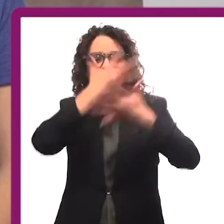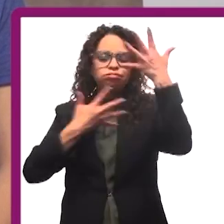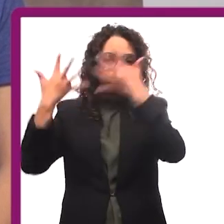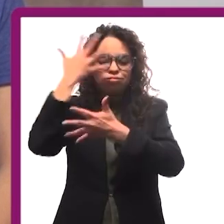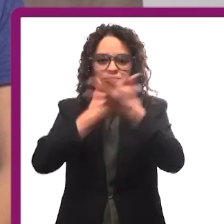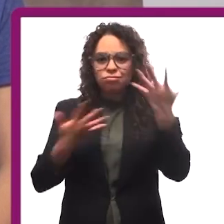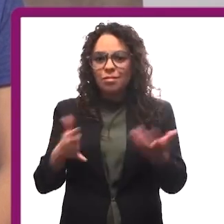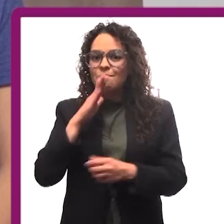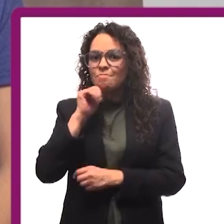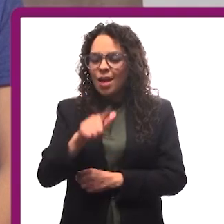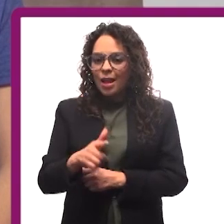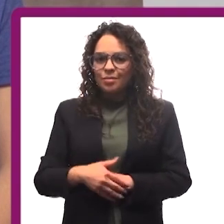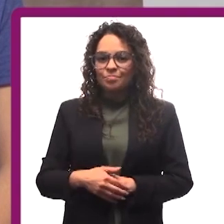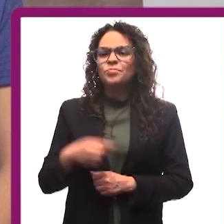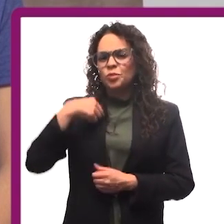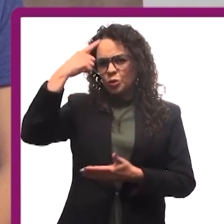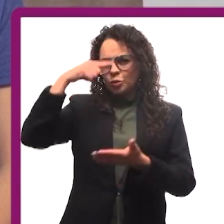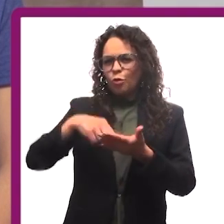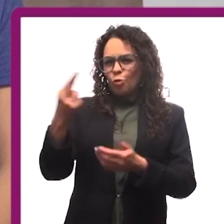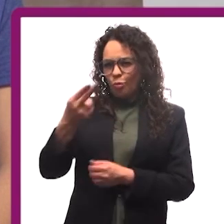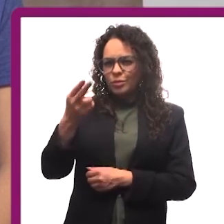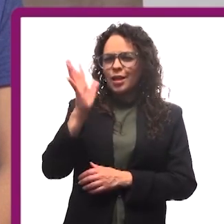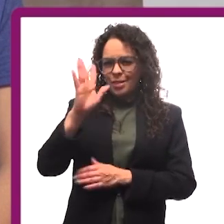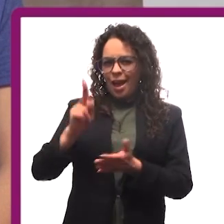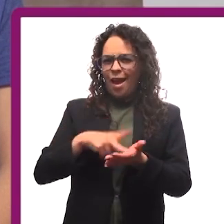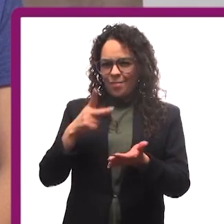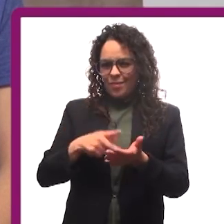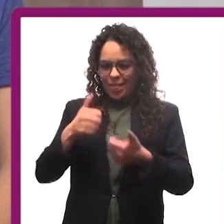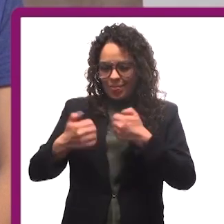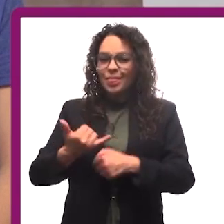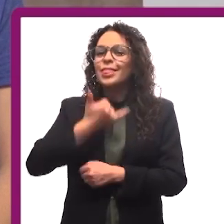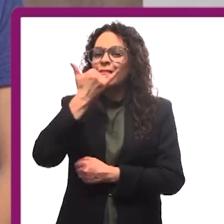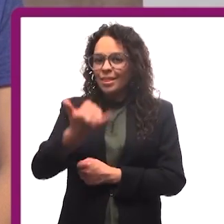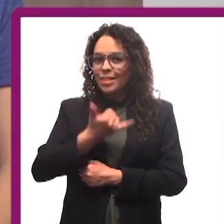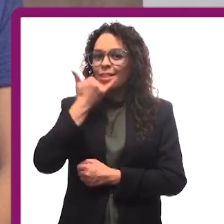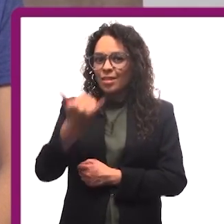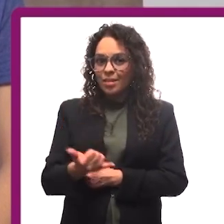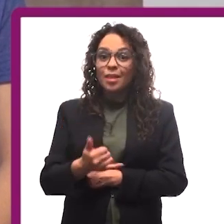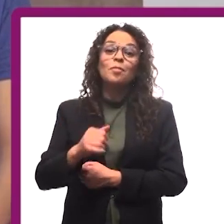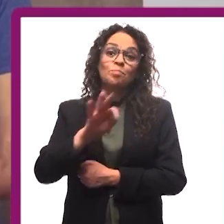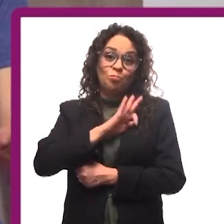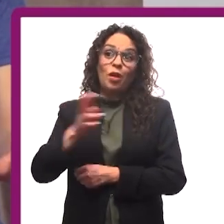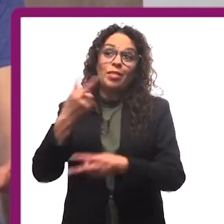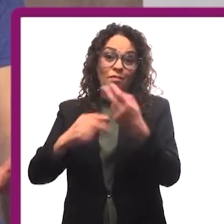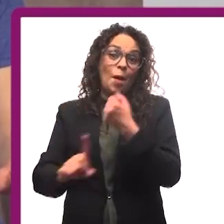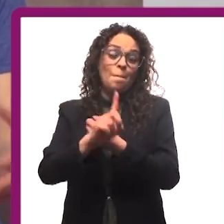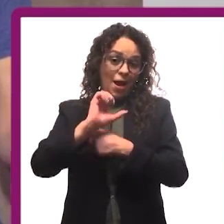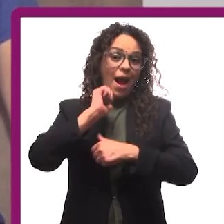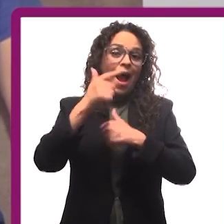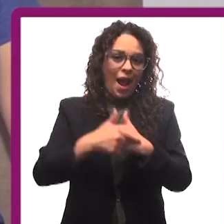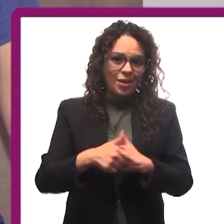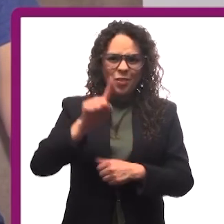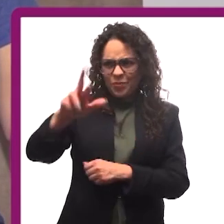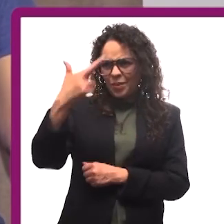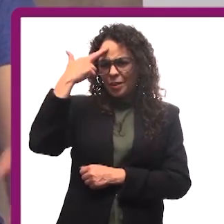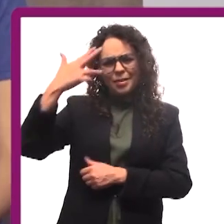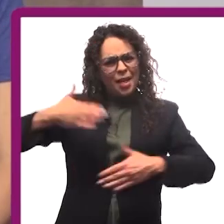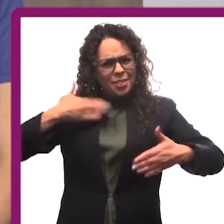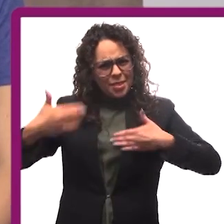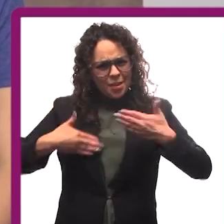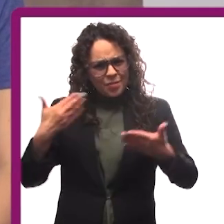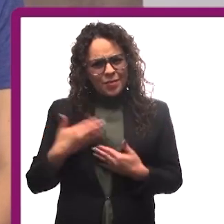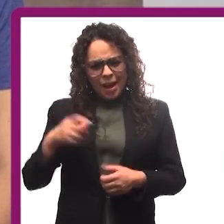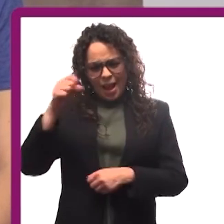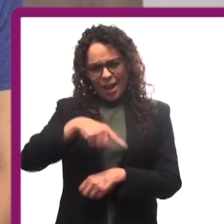confundan. Seguro a ustedes les ha pasado algo así. Y sé que también se metieron en problemas. Acuérdense y diviértanse. Aquí